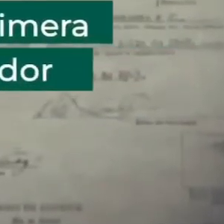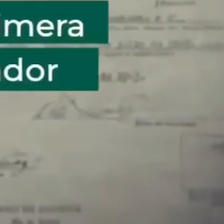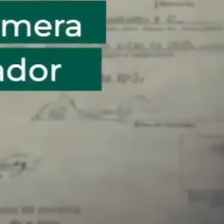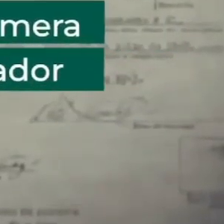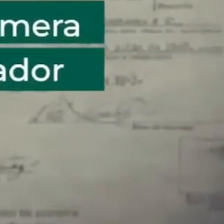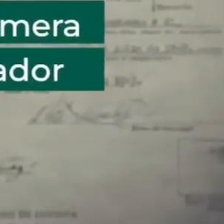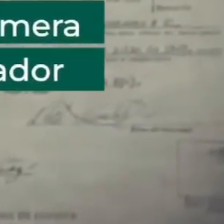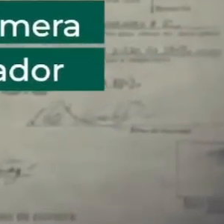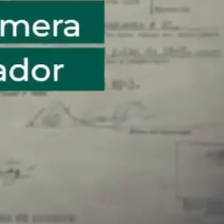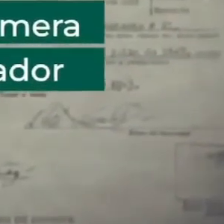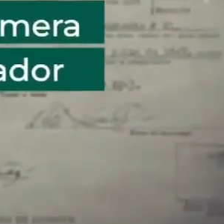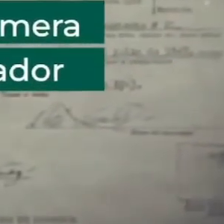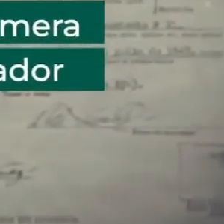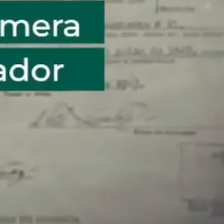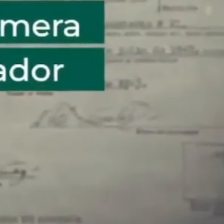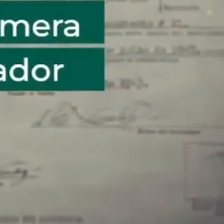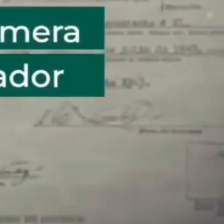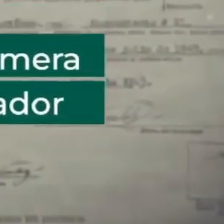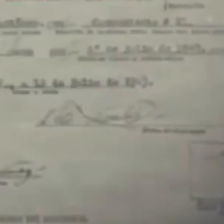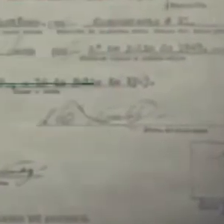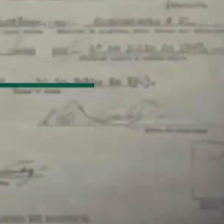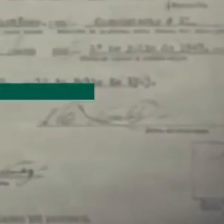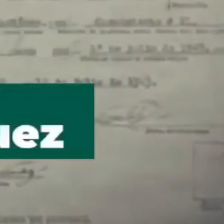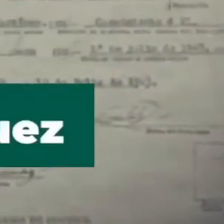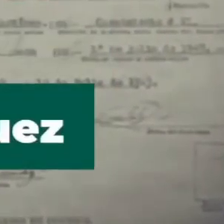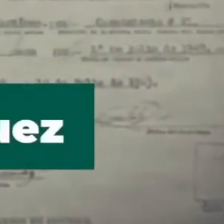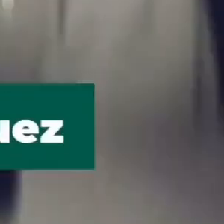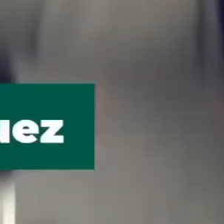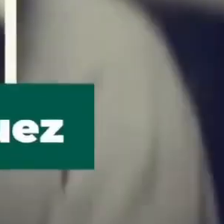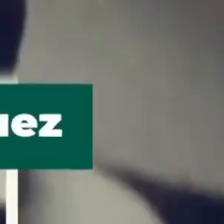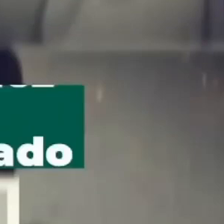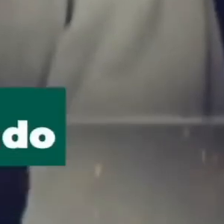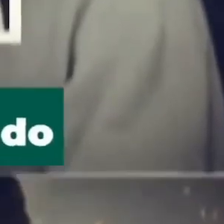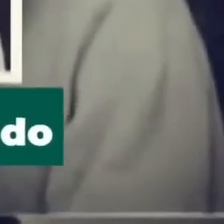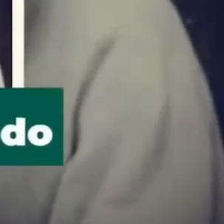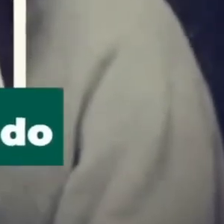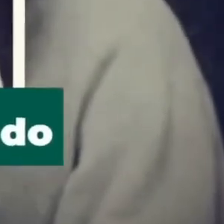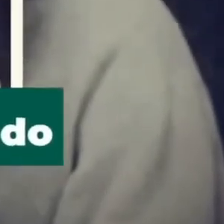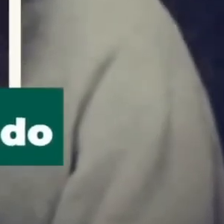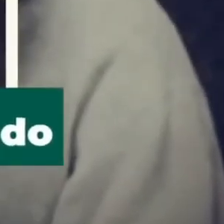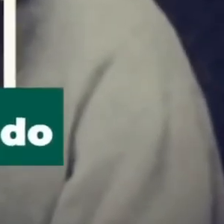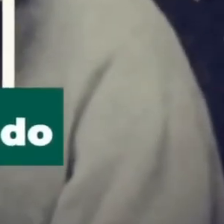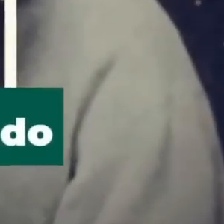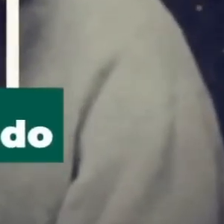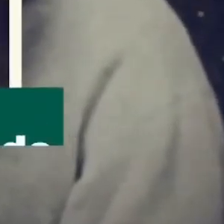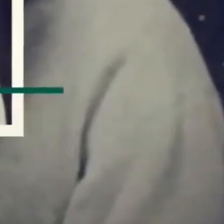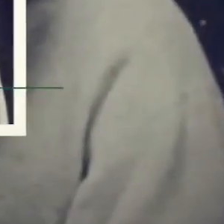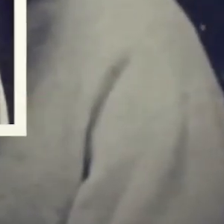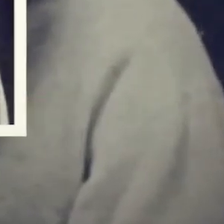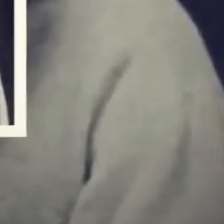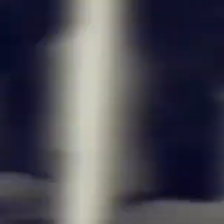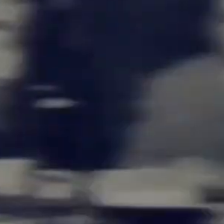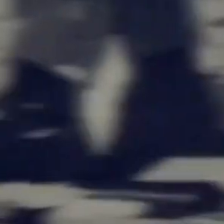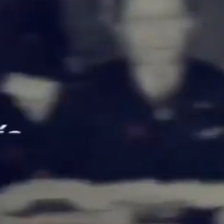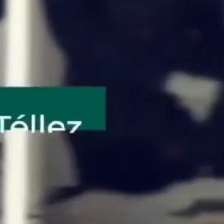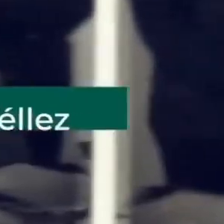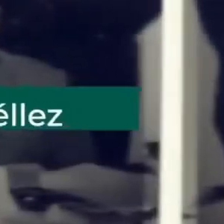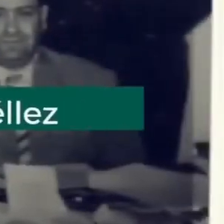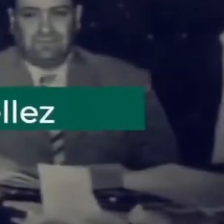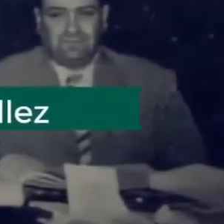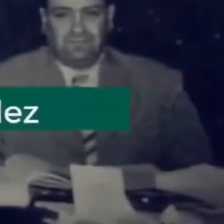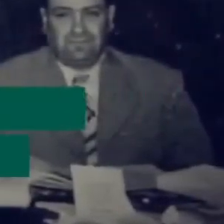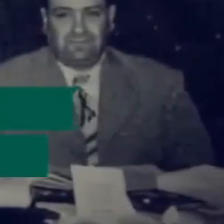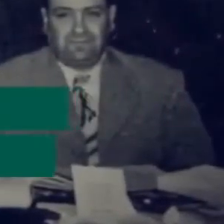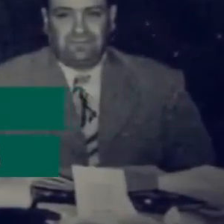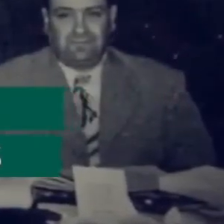fue la primera patrona en registrar a su trabajador. Abel Morales Rodríguez fue el primer trabajador afiliado. El 3 de enero, el licenciado Ignacio